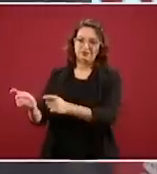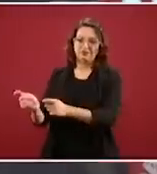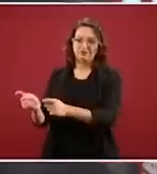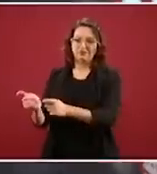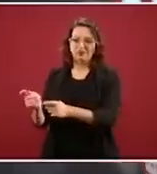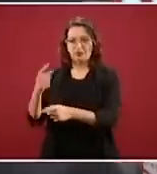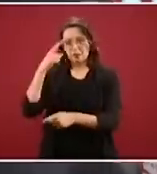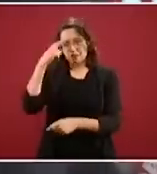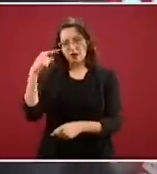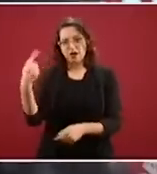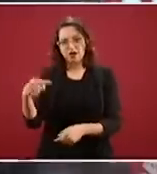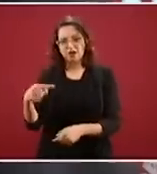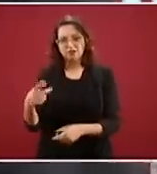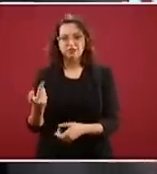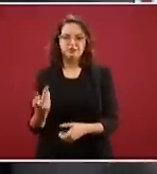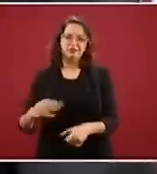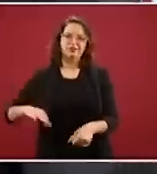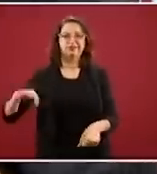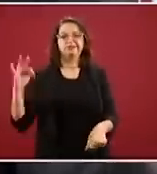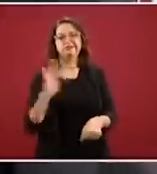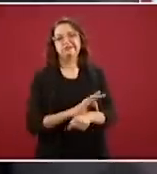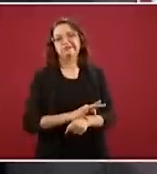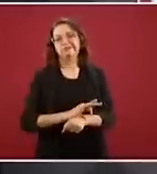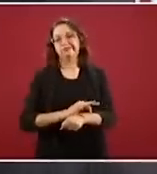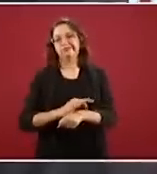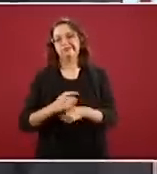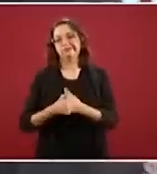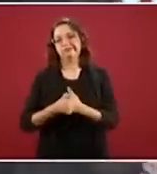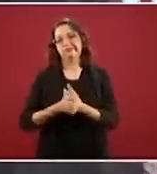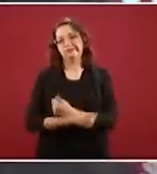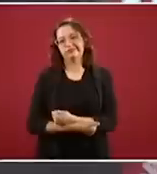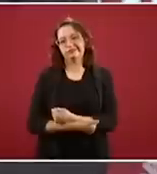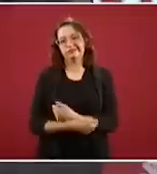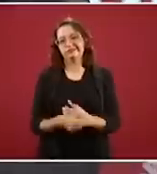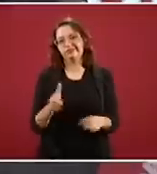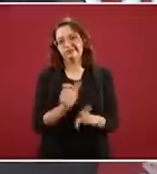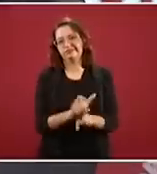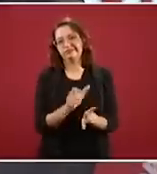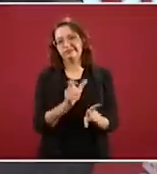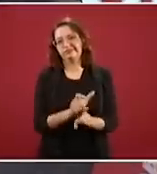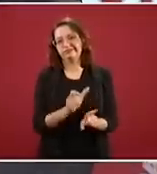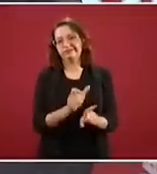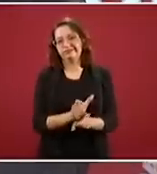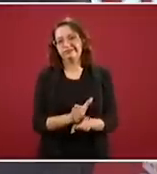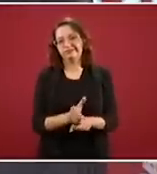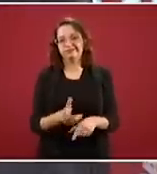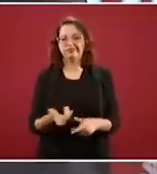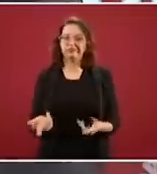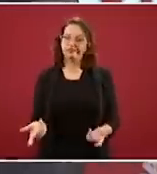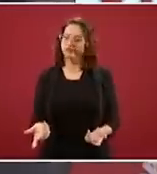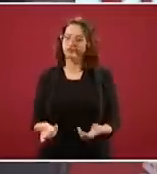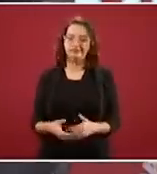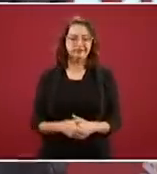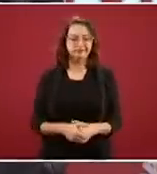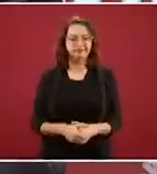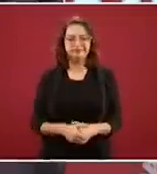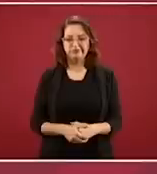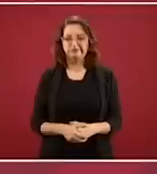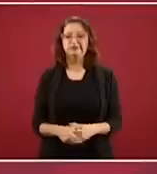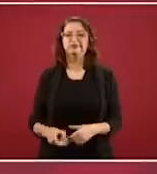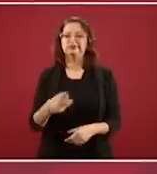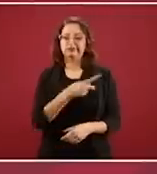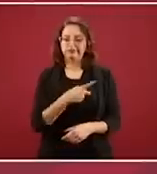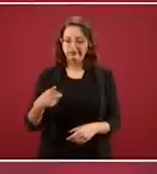para proteger, para cuidar. Entonces, eso